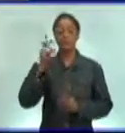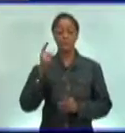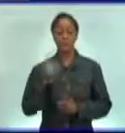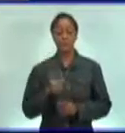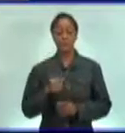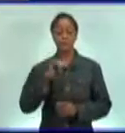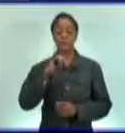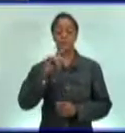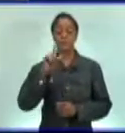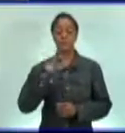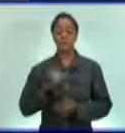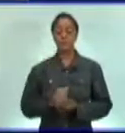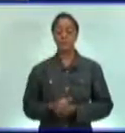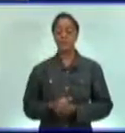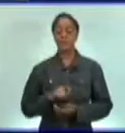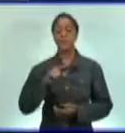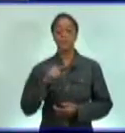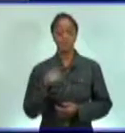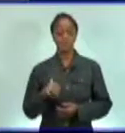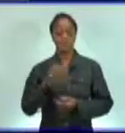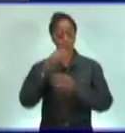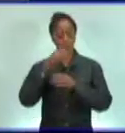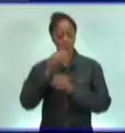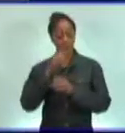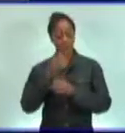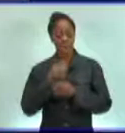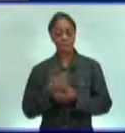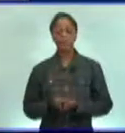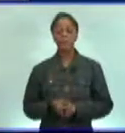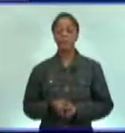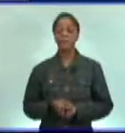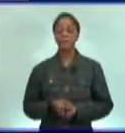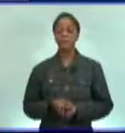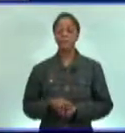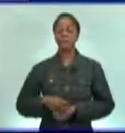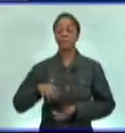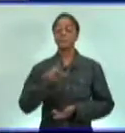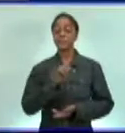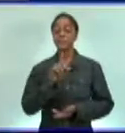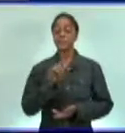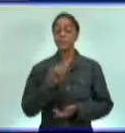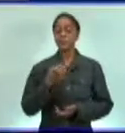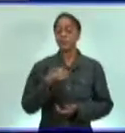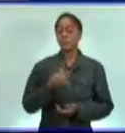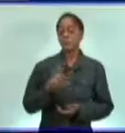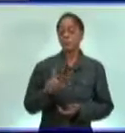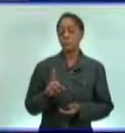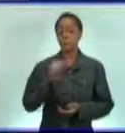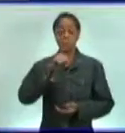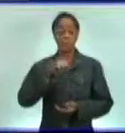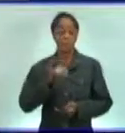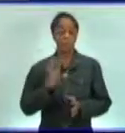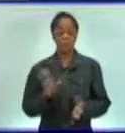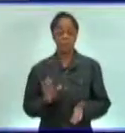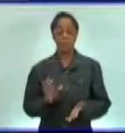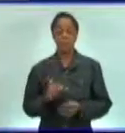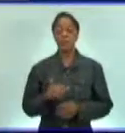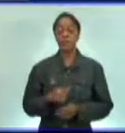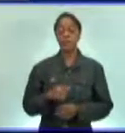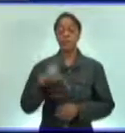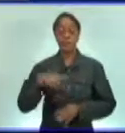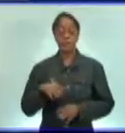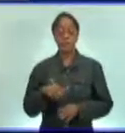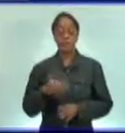61. Por supuesto que el microscopio nunca fue como es en la actualidad, sino